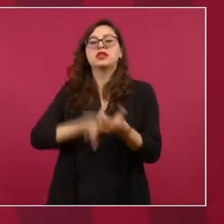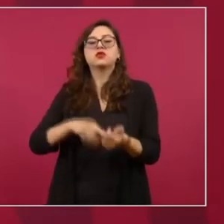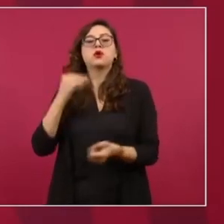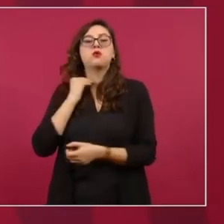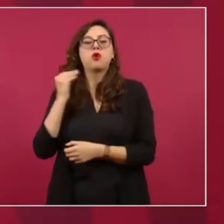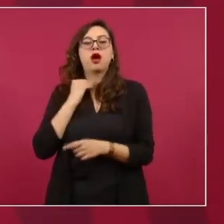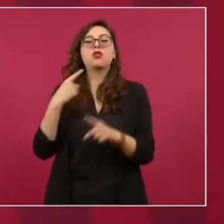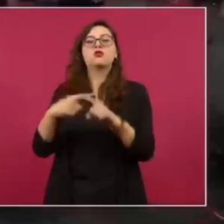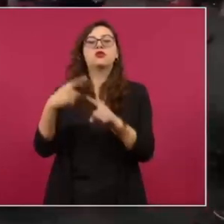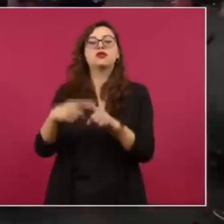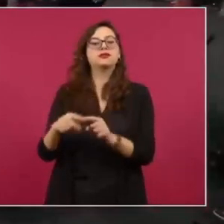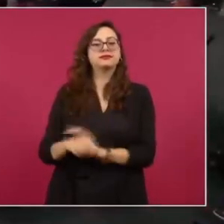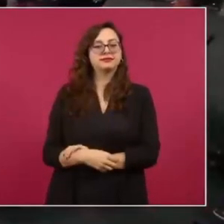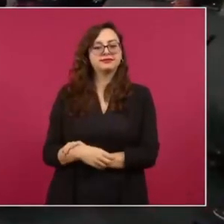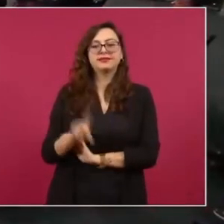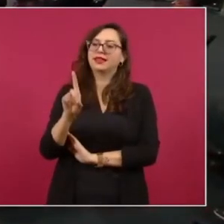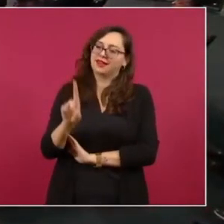Ceballos.